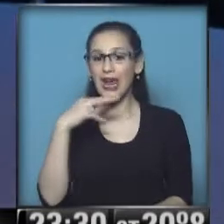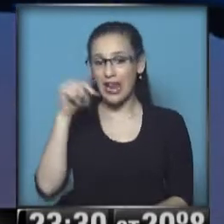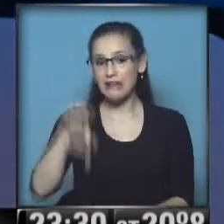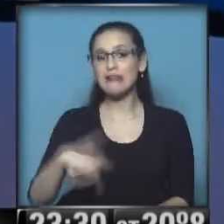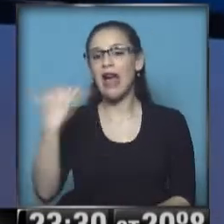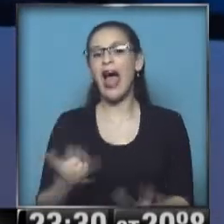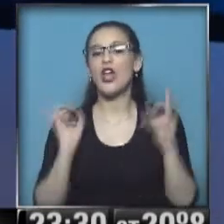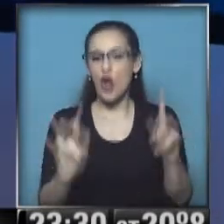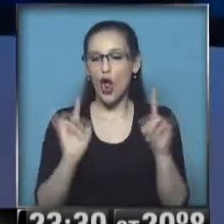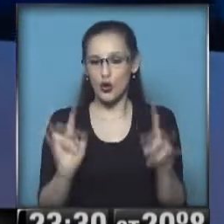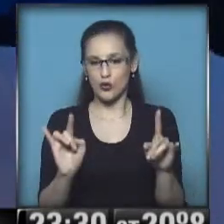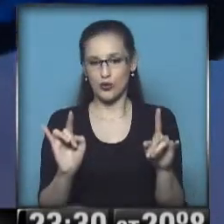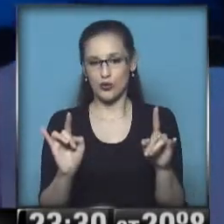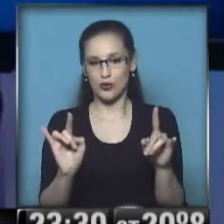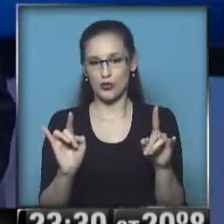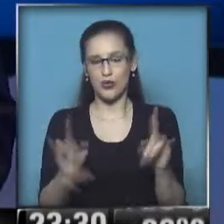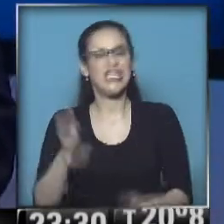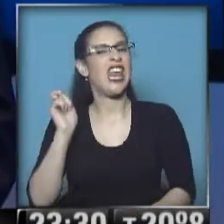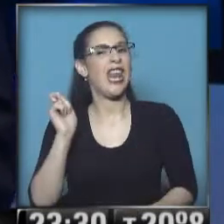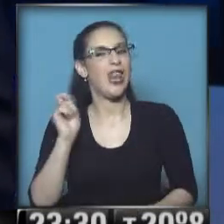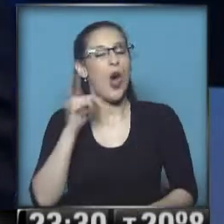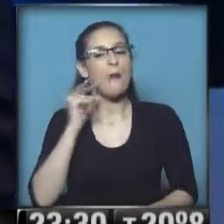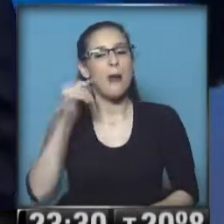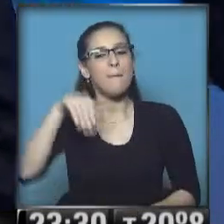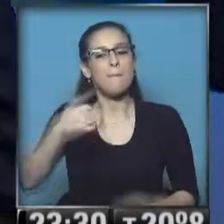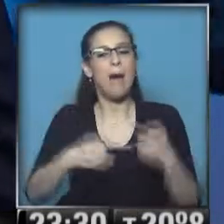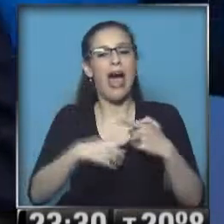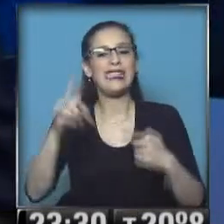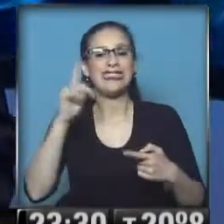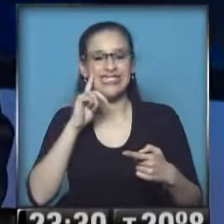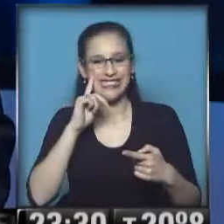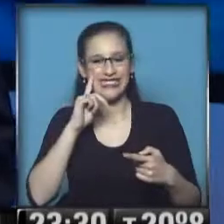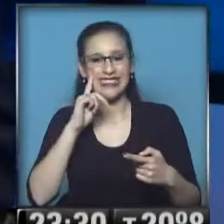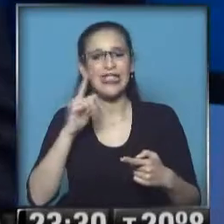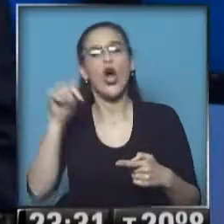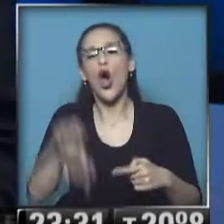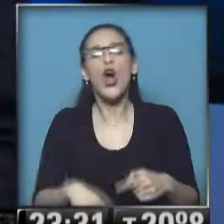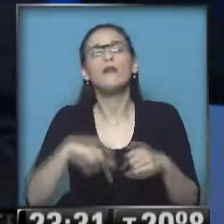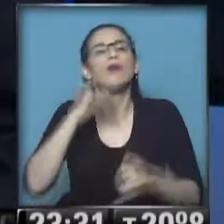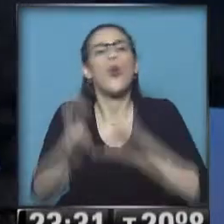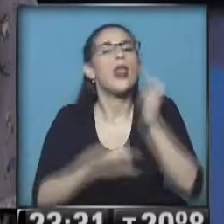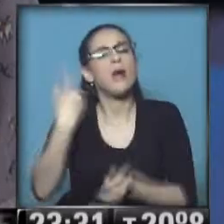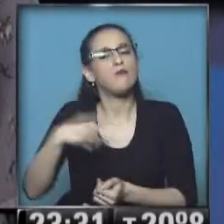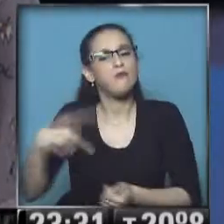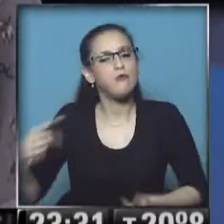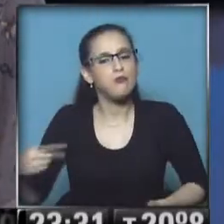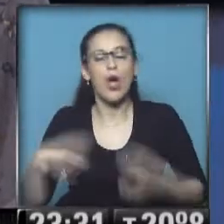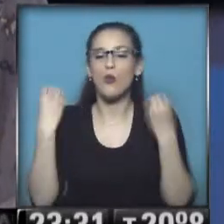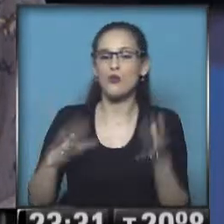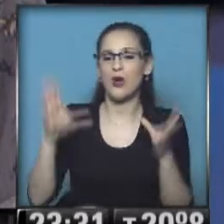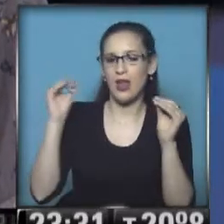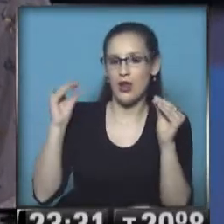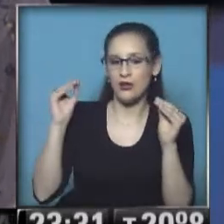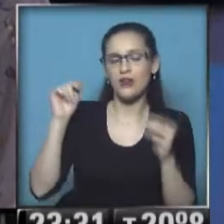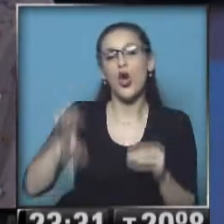rock. Se ocupa el señor Maxi Martina. ¿Cuál es el título de hoy, Maxi? Buenas noches. Buenas noches, Pablo. Vamos a hablar